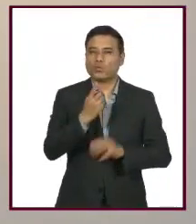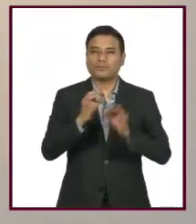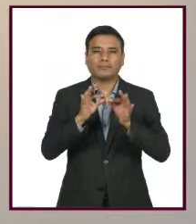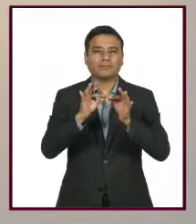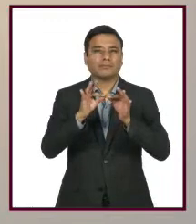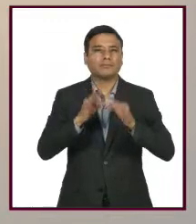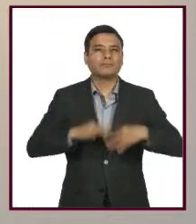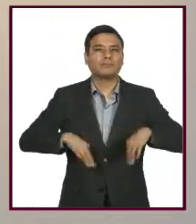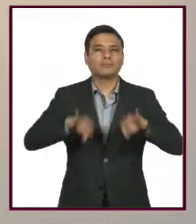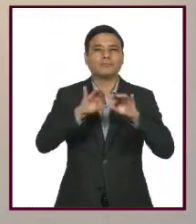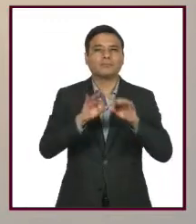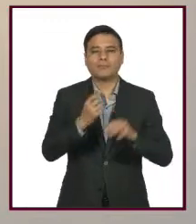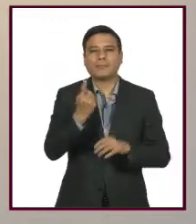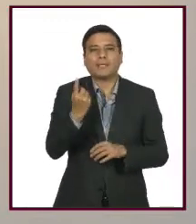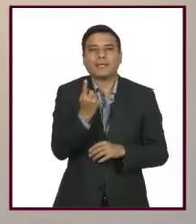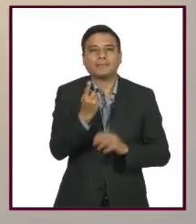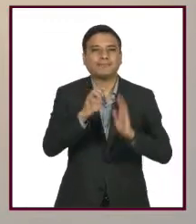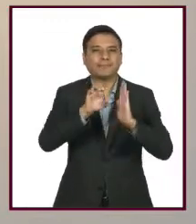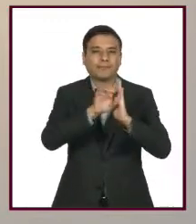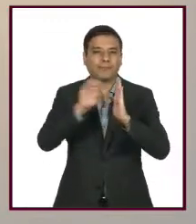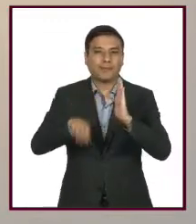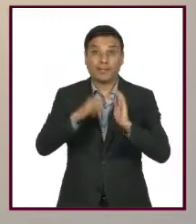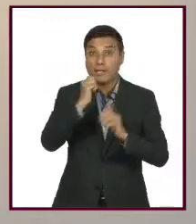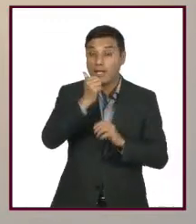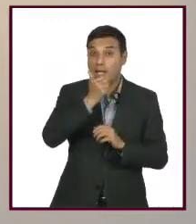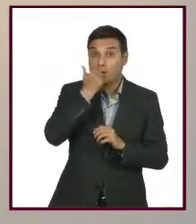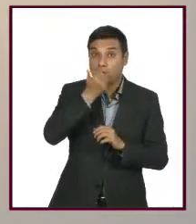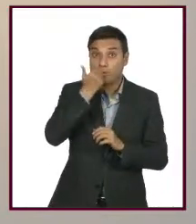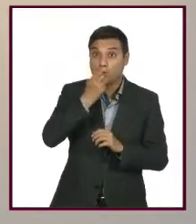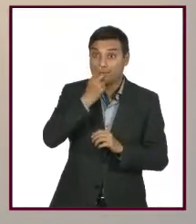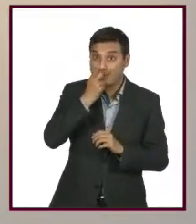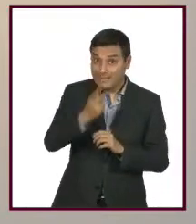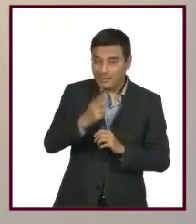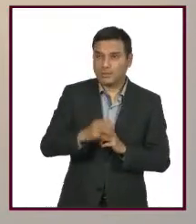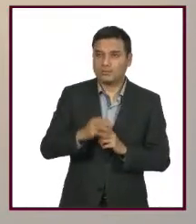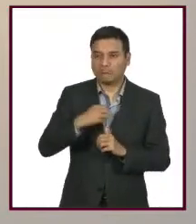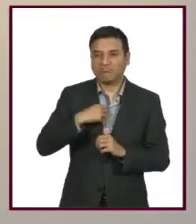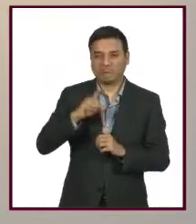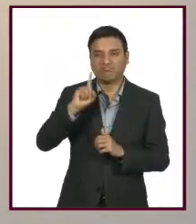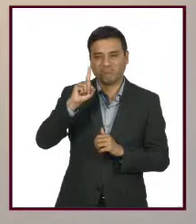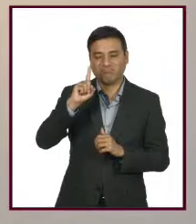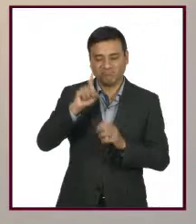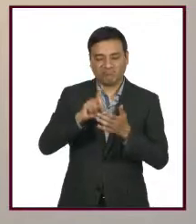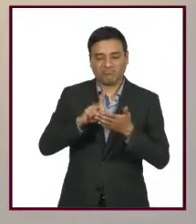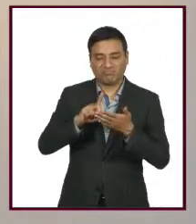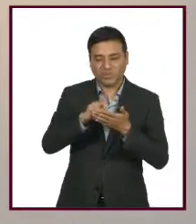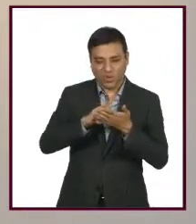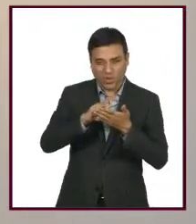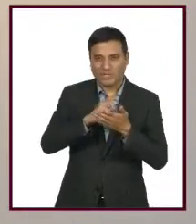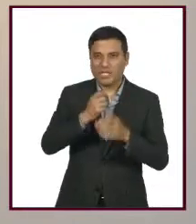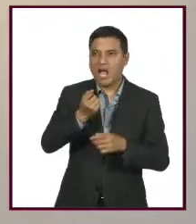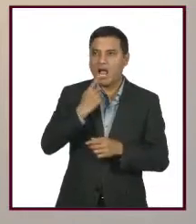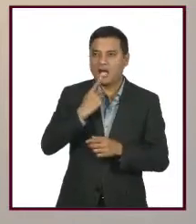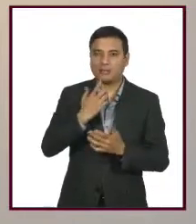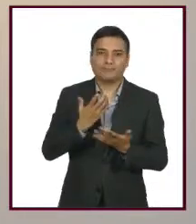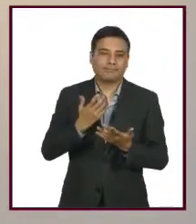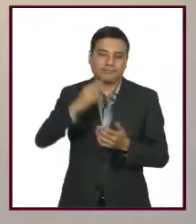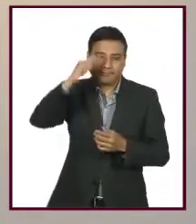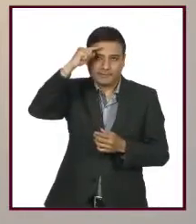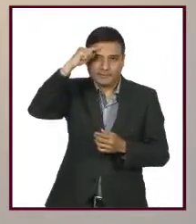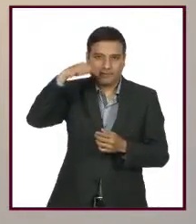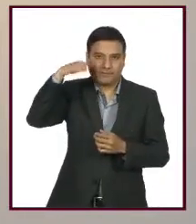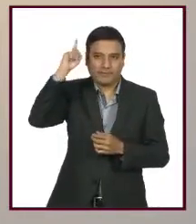que tenemos es si la o el adolescente nos lo refiere, ¿no? O acepta el haber consumido. Si hay sospecha y